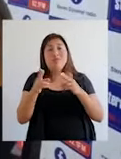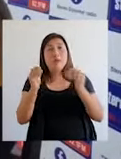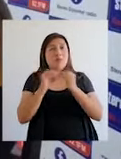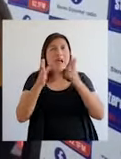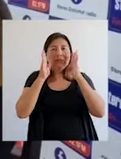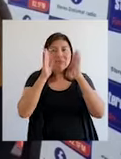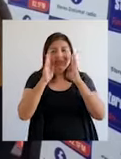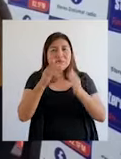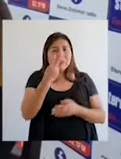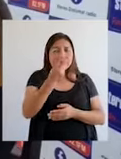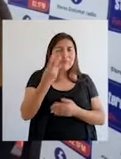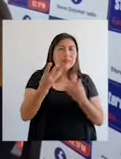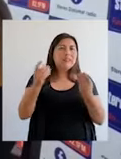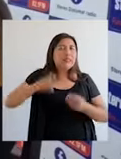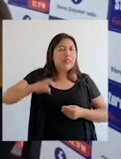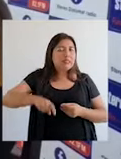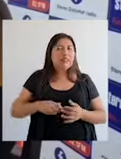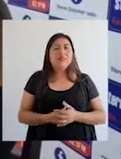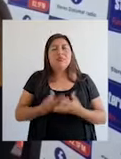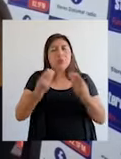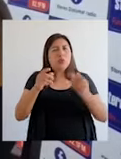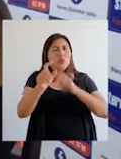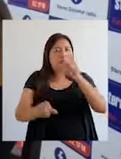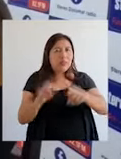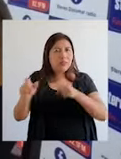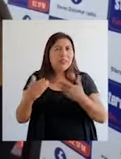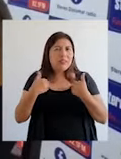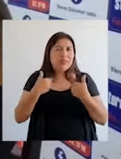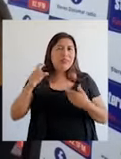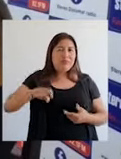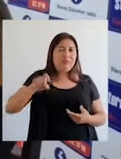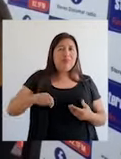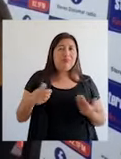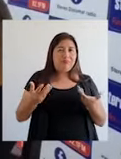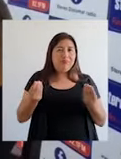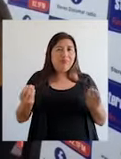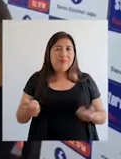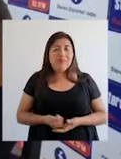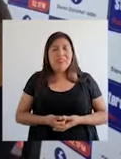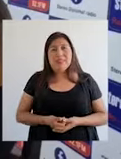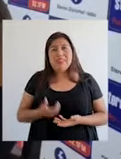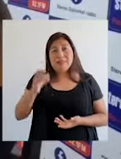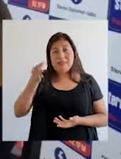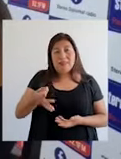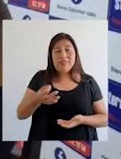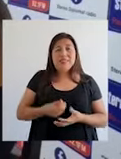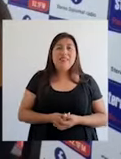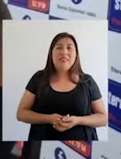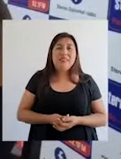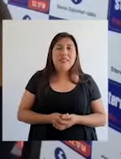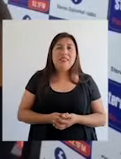con las necesidades, porque es una población que está ahí, ¿no es cierto? Y como todos tienen necesidades, Así es. y que tiene que ser atendida por las autoridades, ¿no es